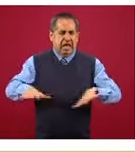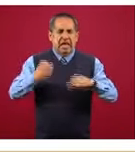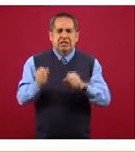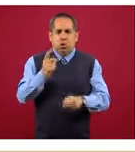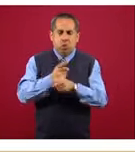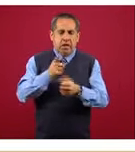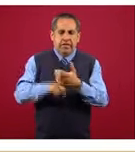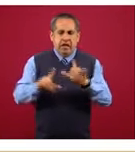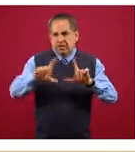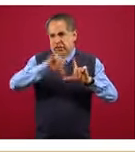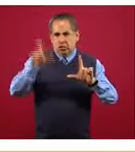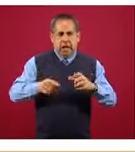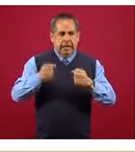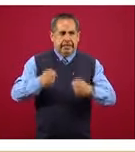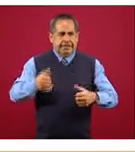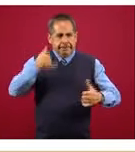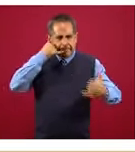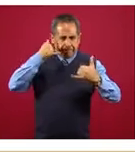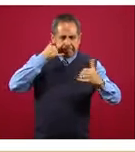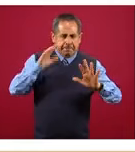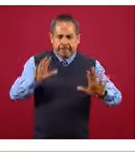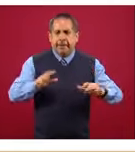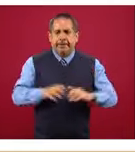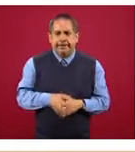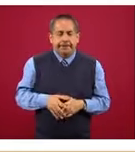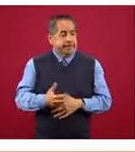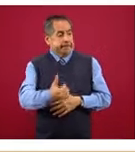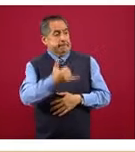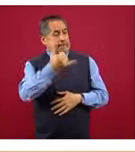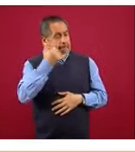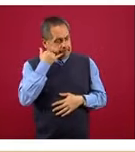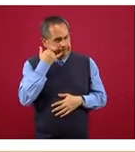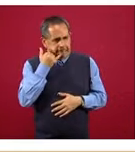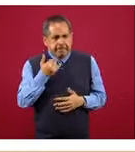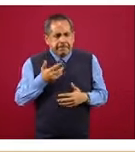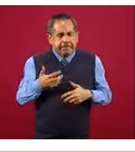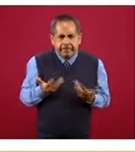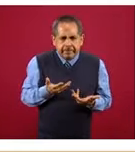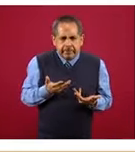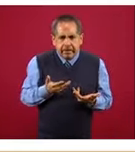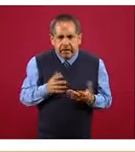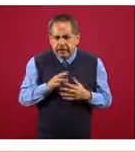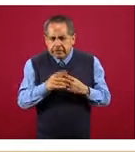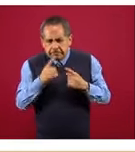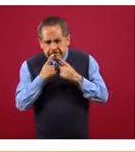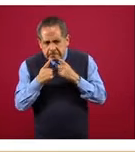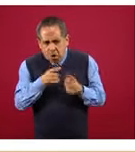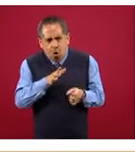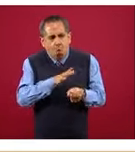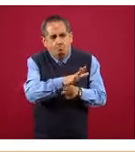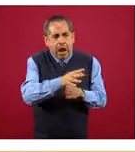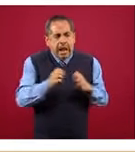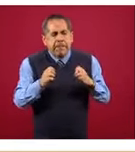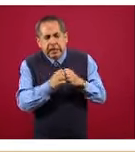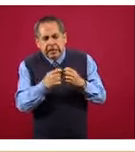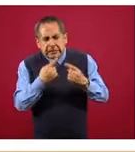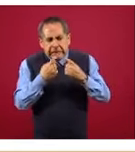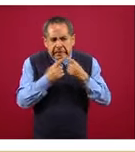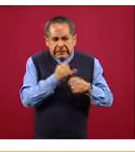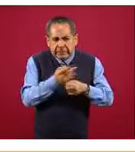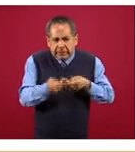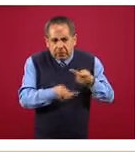seguridad hoy en día, de la Secretaría de Seguridad, en donde se hace el discernimiento qué tipo de emergencia es,